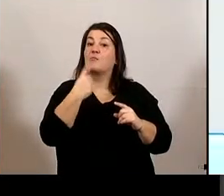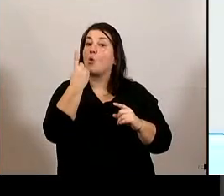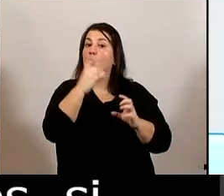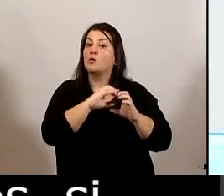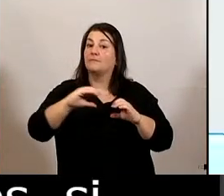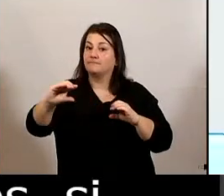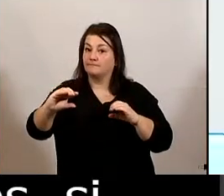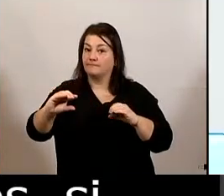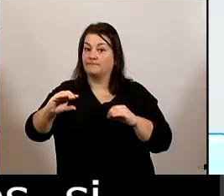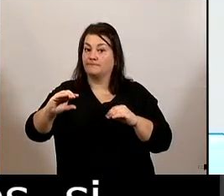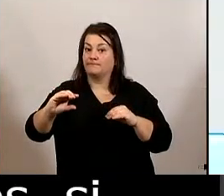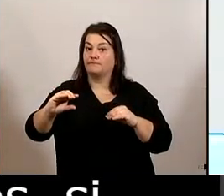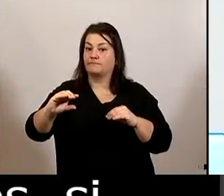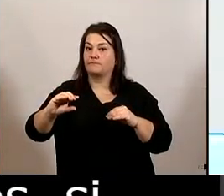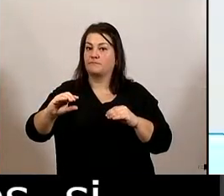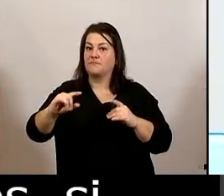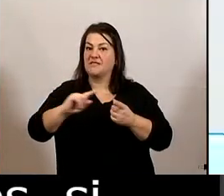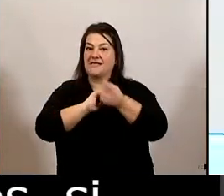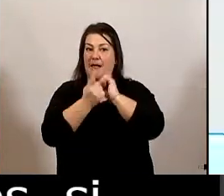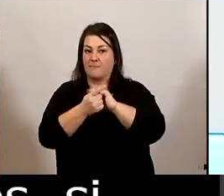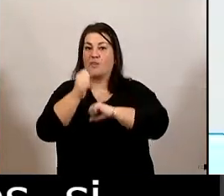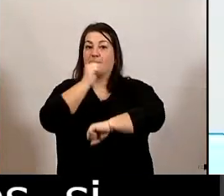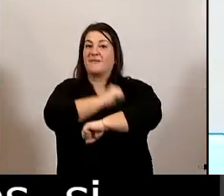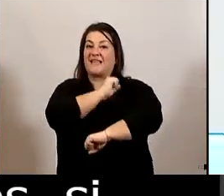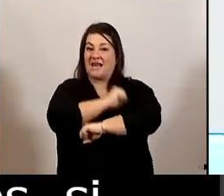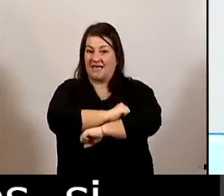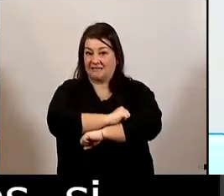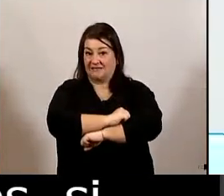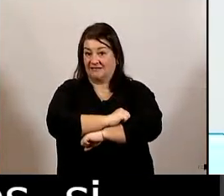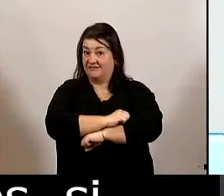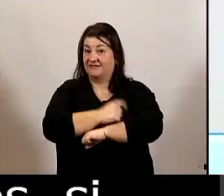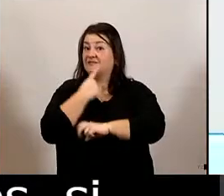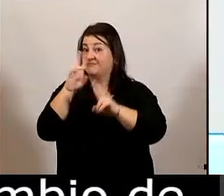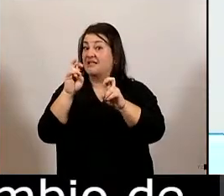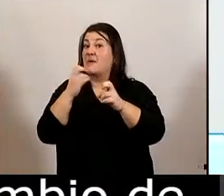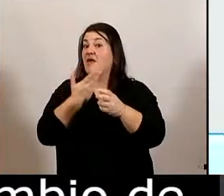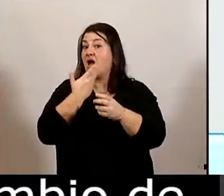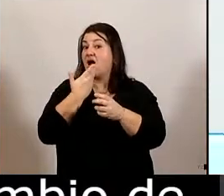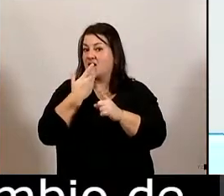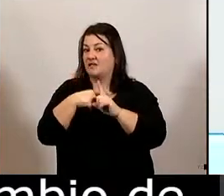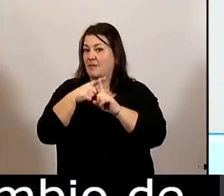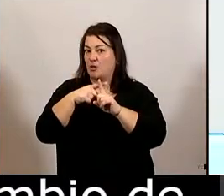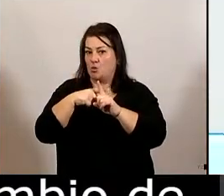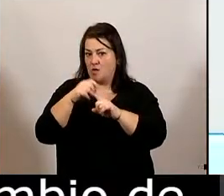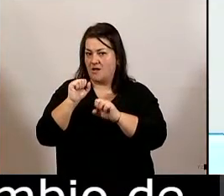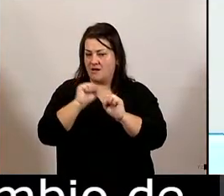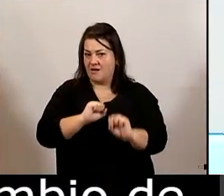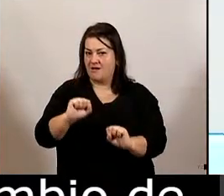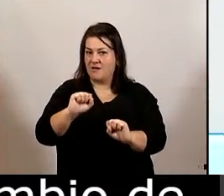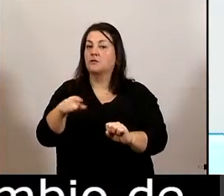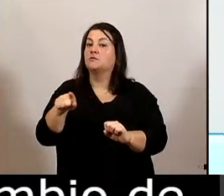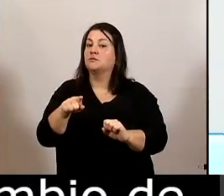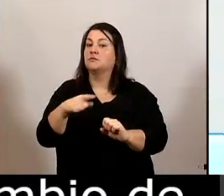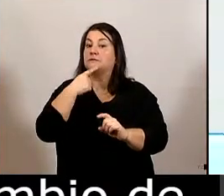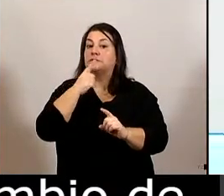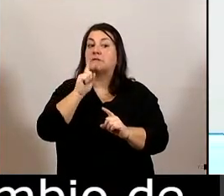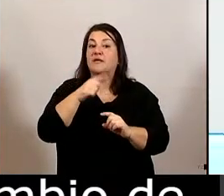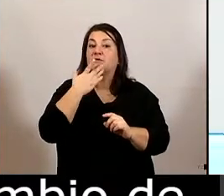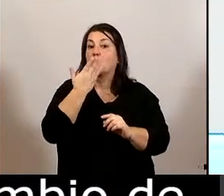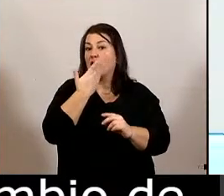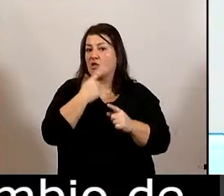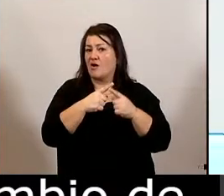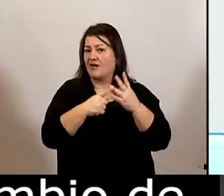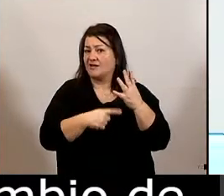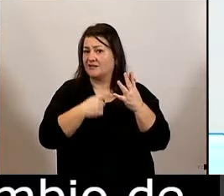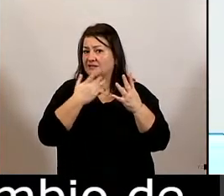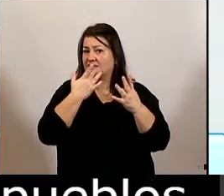partida en la que sería el cambio de ventanas, sobre todo les he dicho para el tema de climatización, y son todos los pueblos que le he dicho antes. Si hace falta se lo vuelvo a decir, si no ahora en